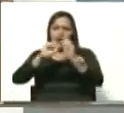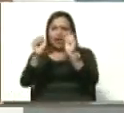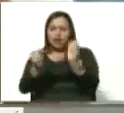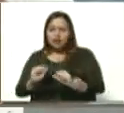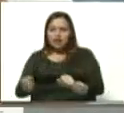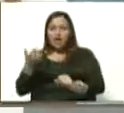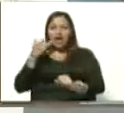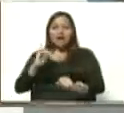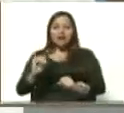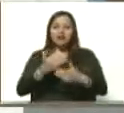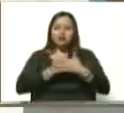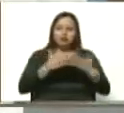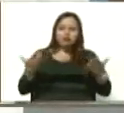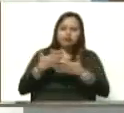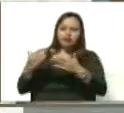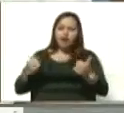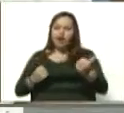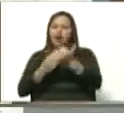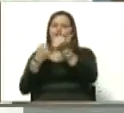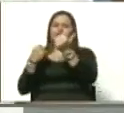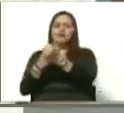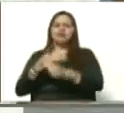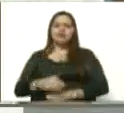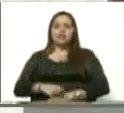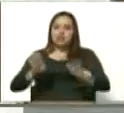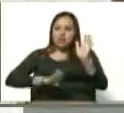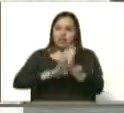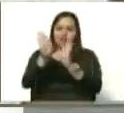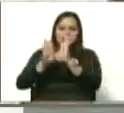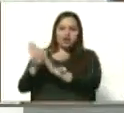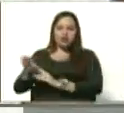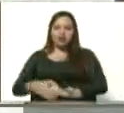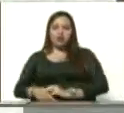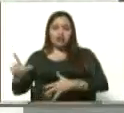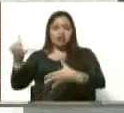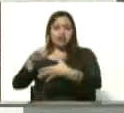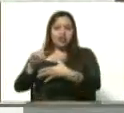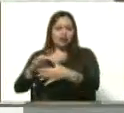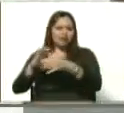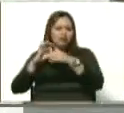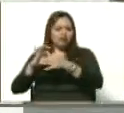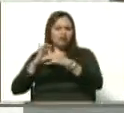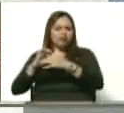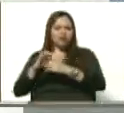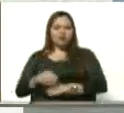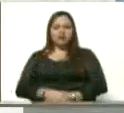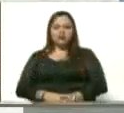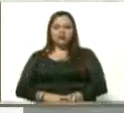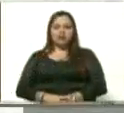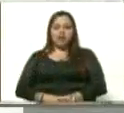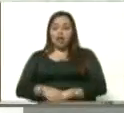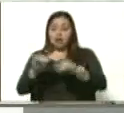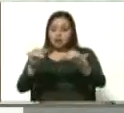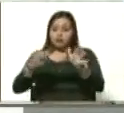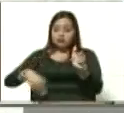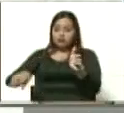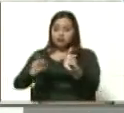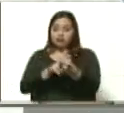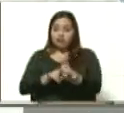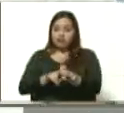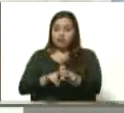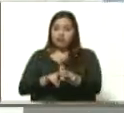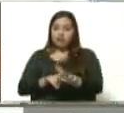pues dan nuestro aporte y nuestra contribución al desarrollo de una Latinoamérica unida. Y por eso volvemos a insistir que este